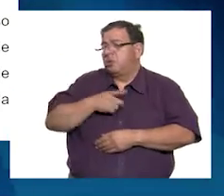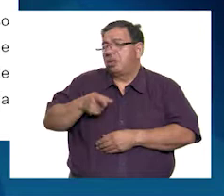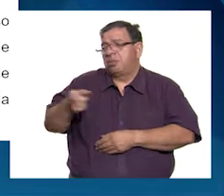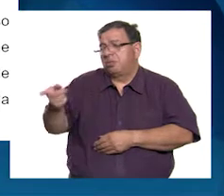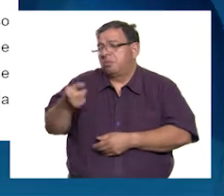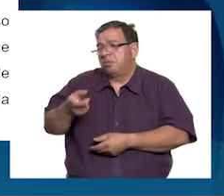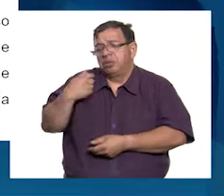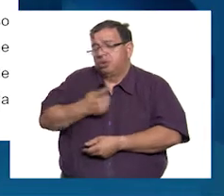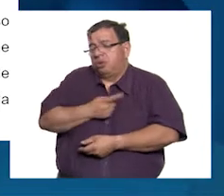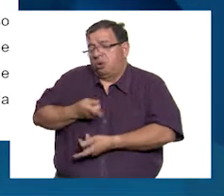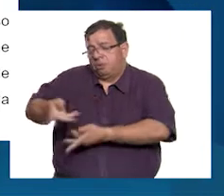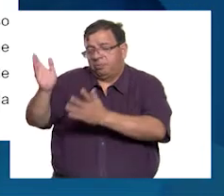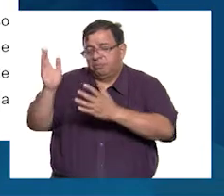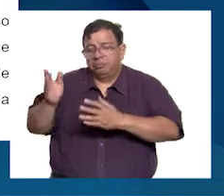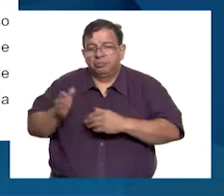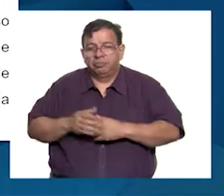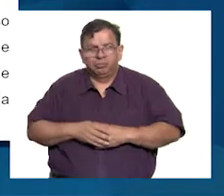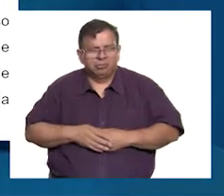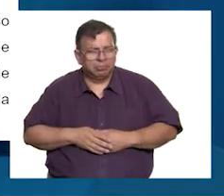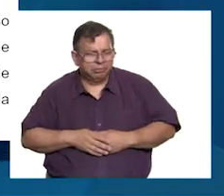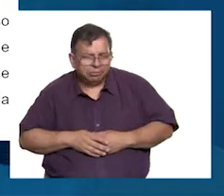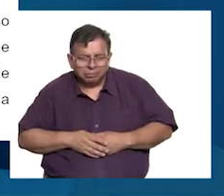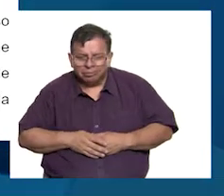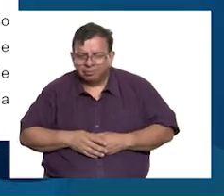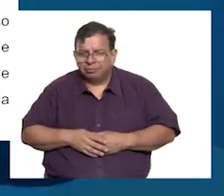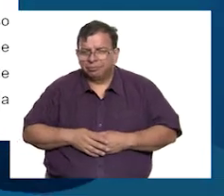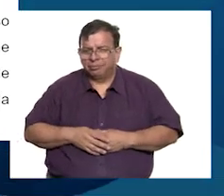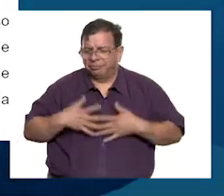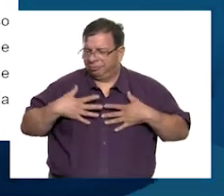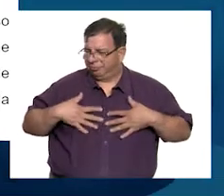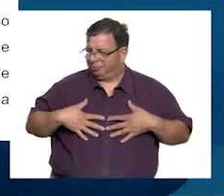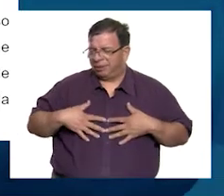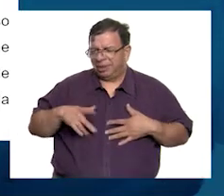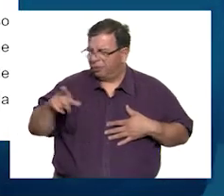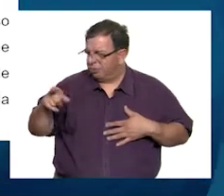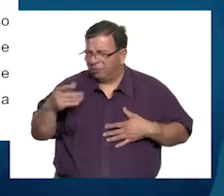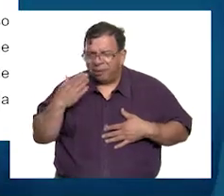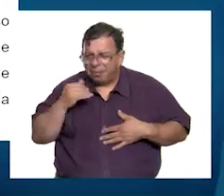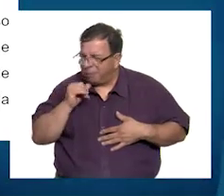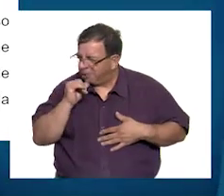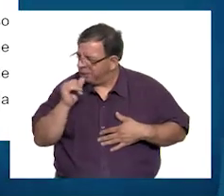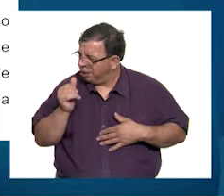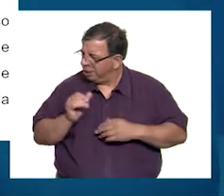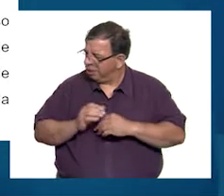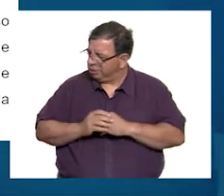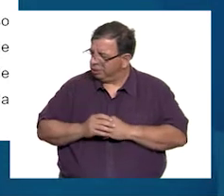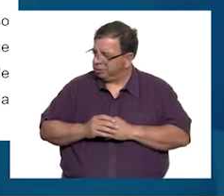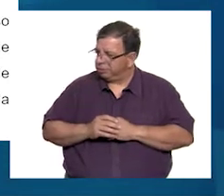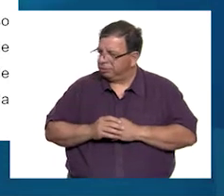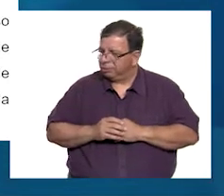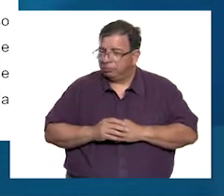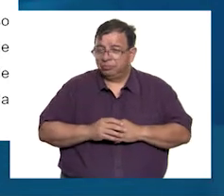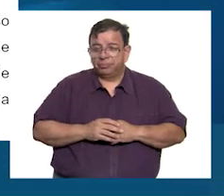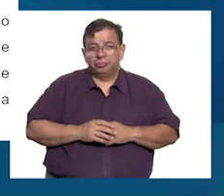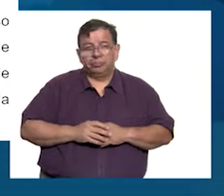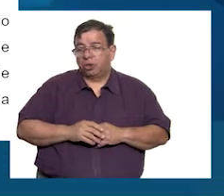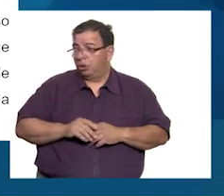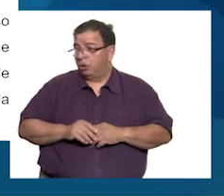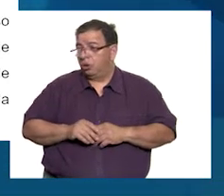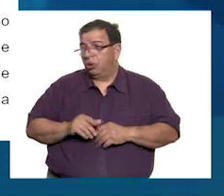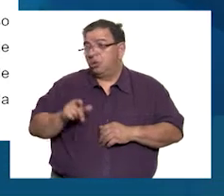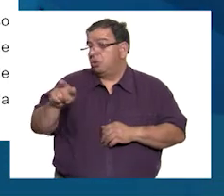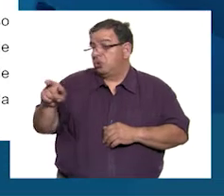queréis. No sois tan cortés que digamos, repuso el hada sin enfadarse. Bueno, ya que sois tan